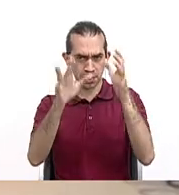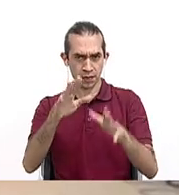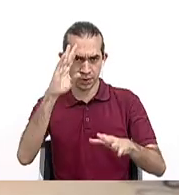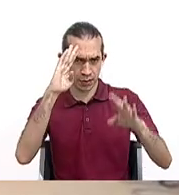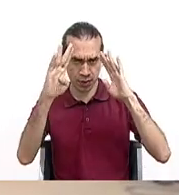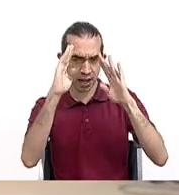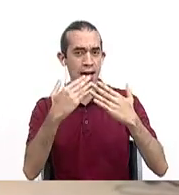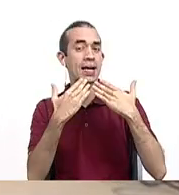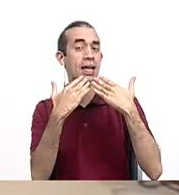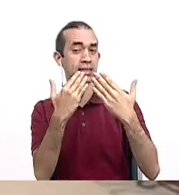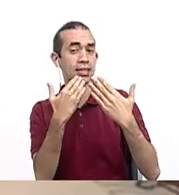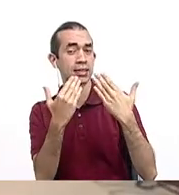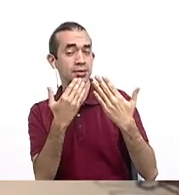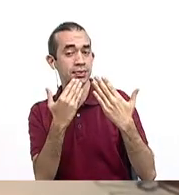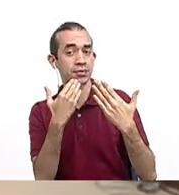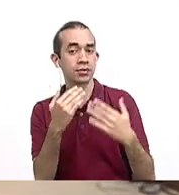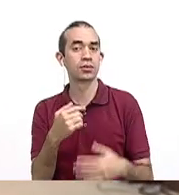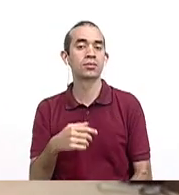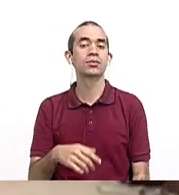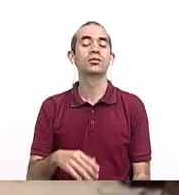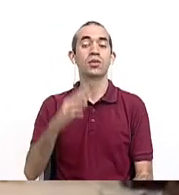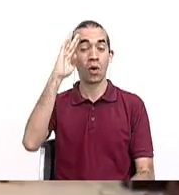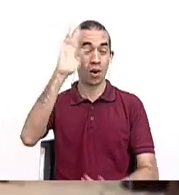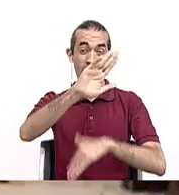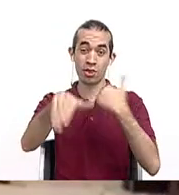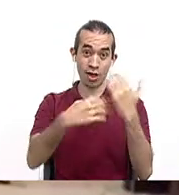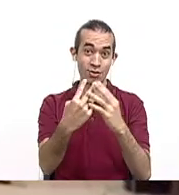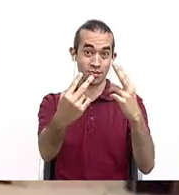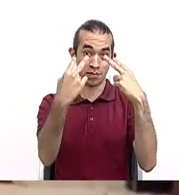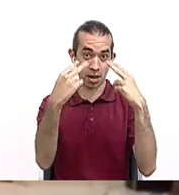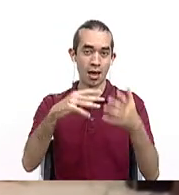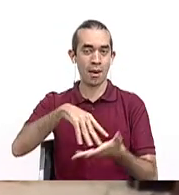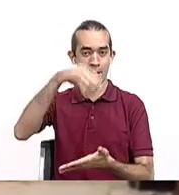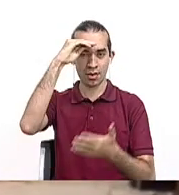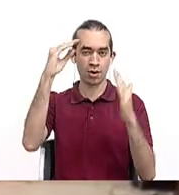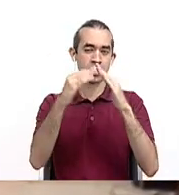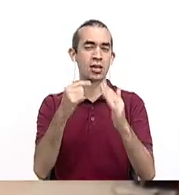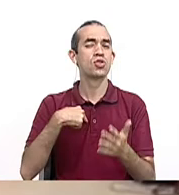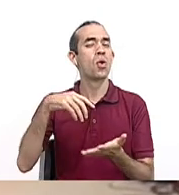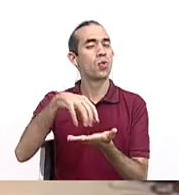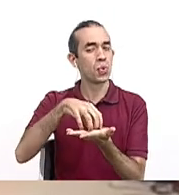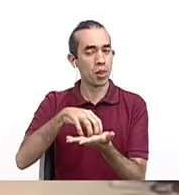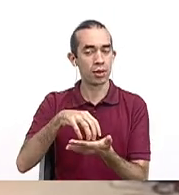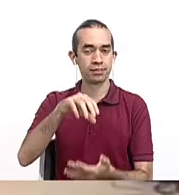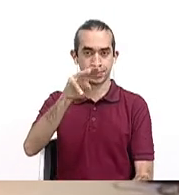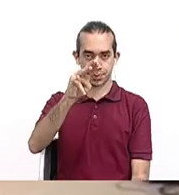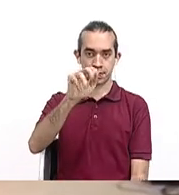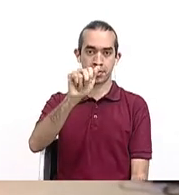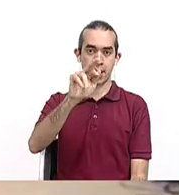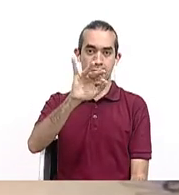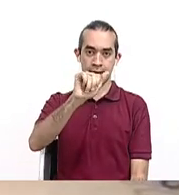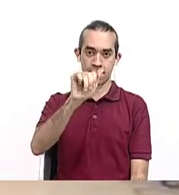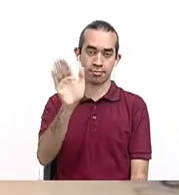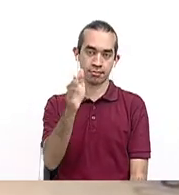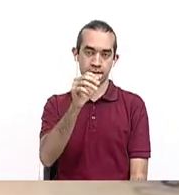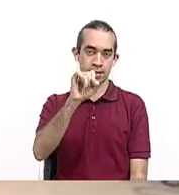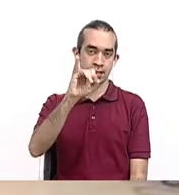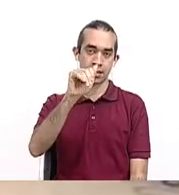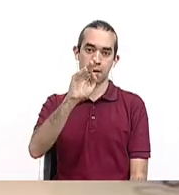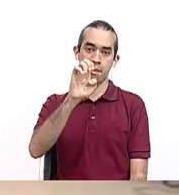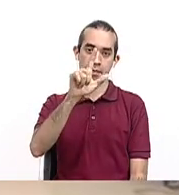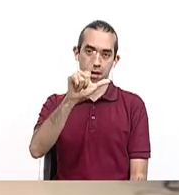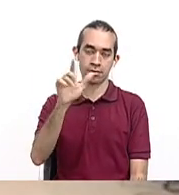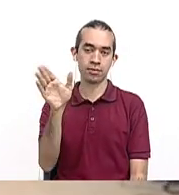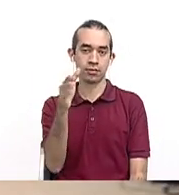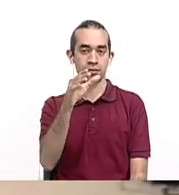o las gracias proveedores hola a todos los televidentes de aprende en casa tengo un amor maría isabel carvajal escribió los